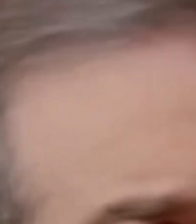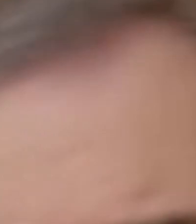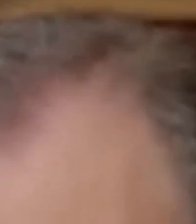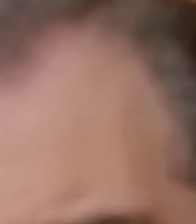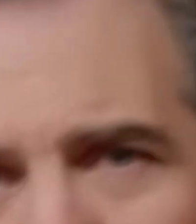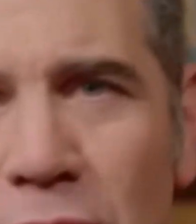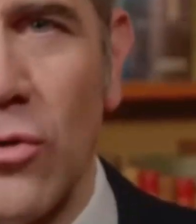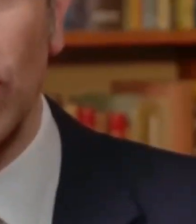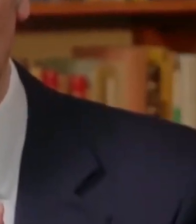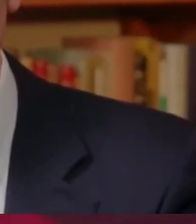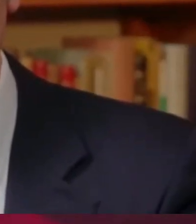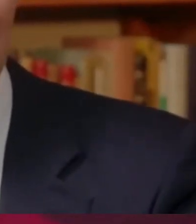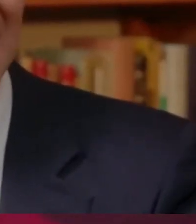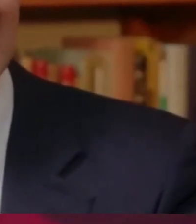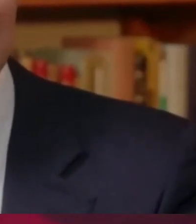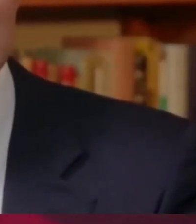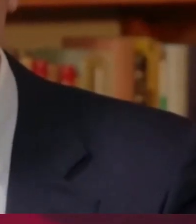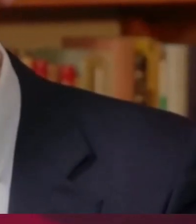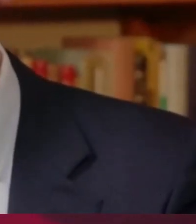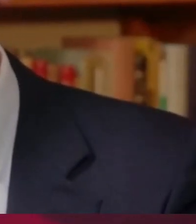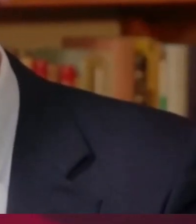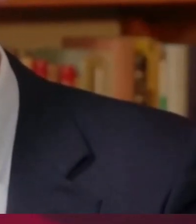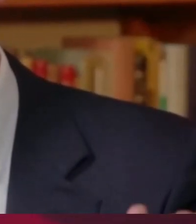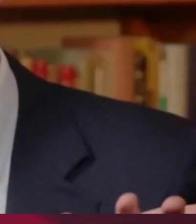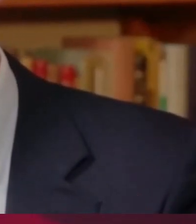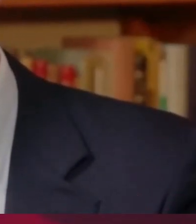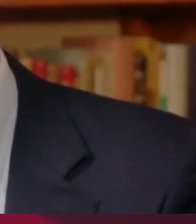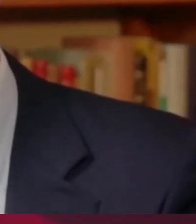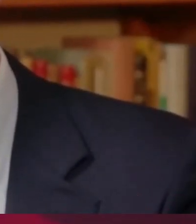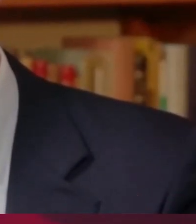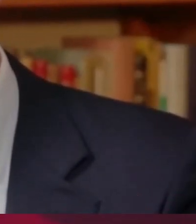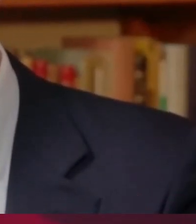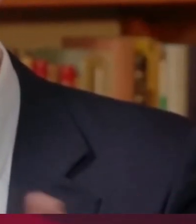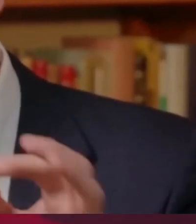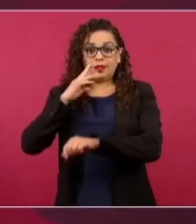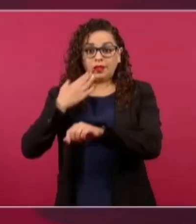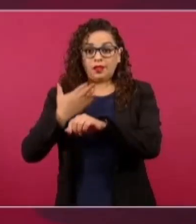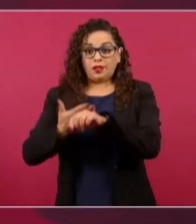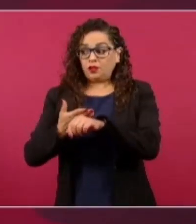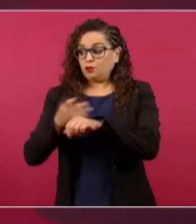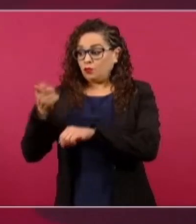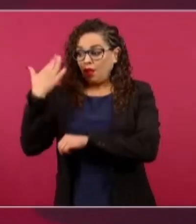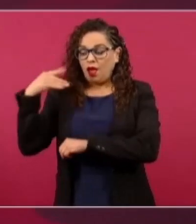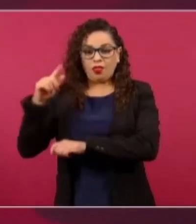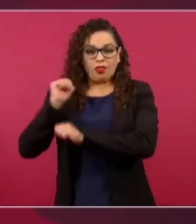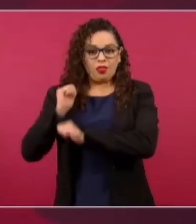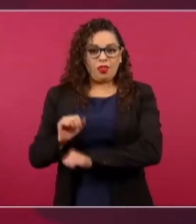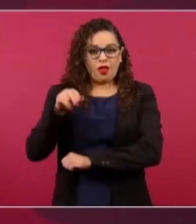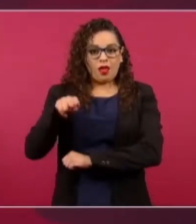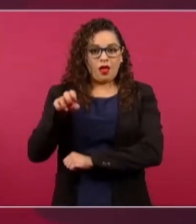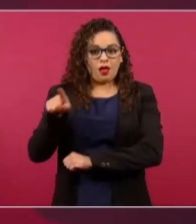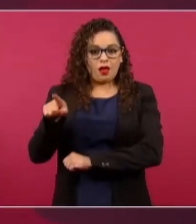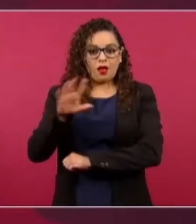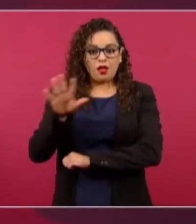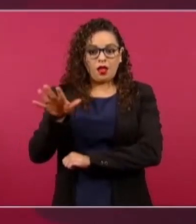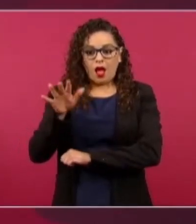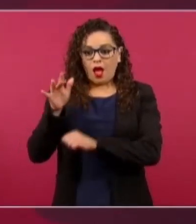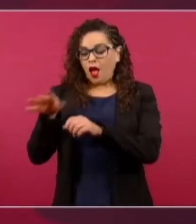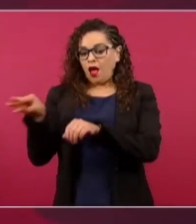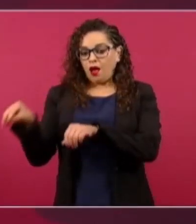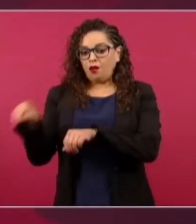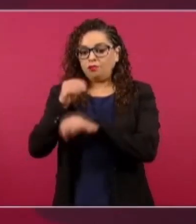se fue al día siguiente de que dejó el cargo de comentarista de Loret de